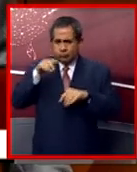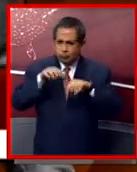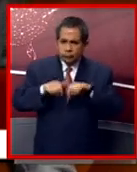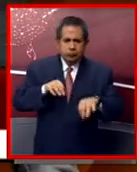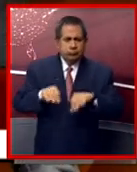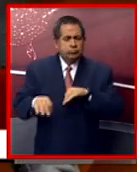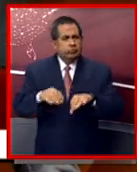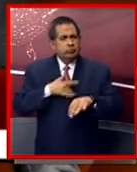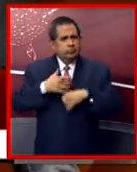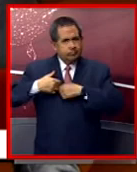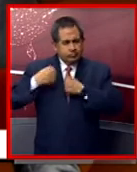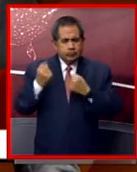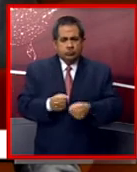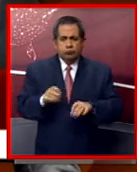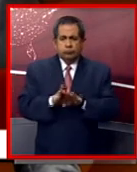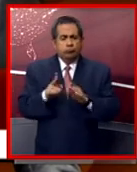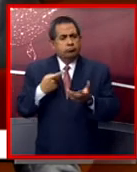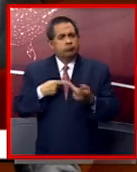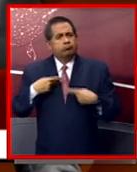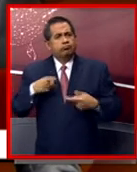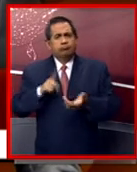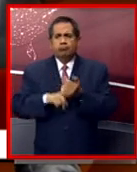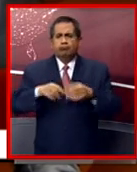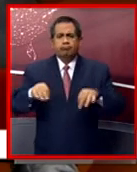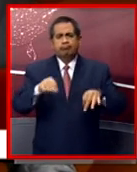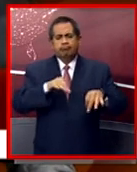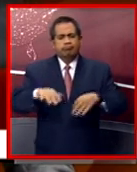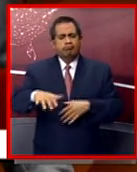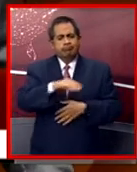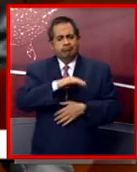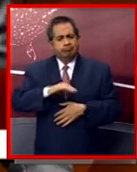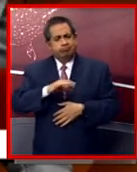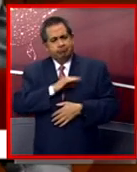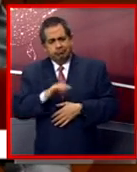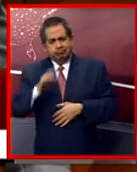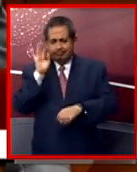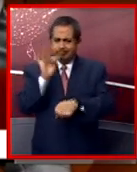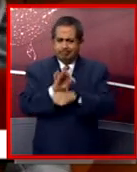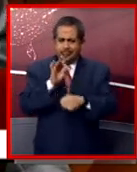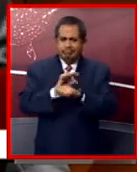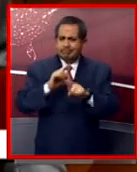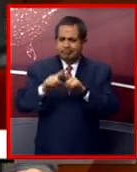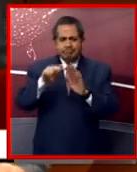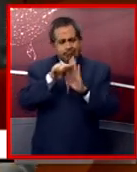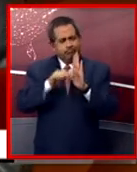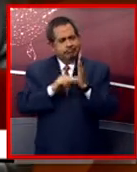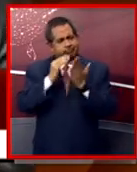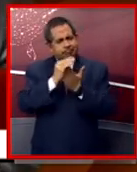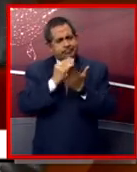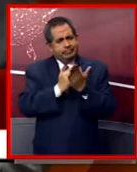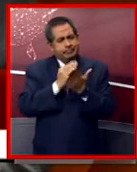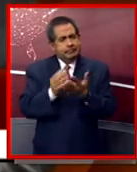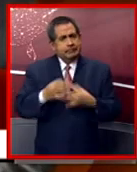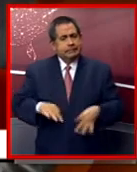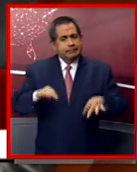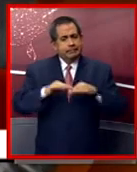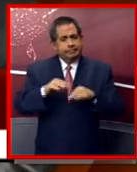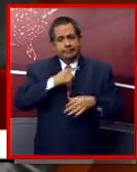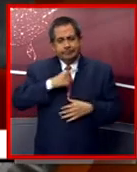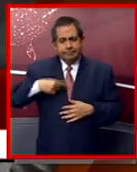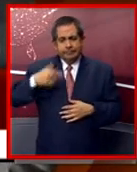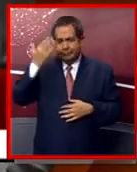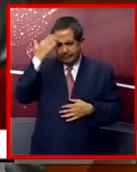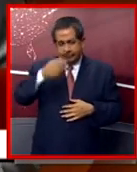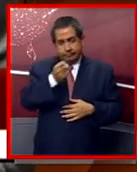Tenemos que asegurarnos de que los trabajadores sean protegidos por normas laborales progresistas. Tienen que saber que